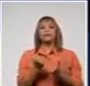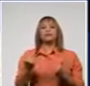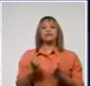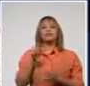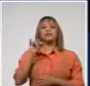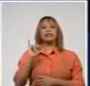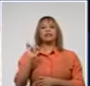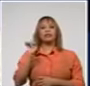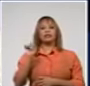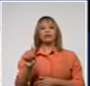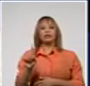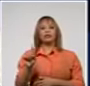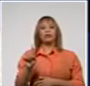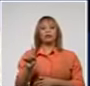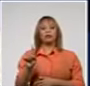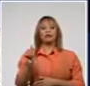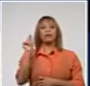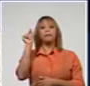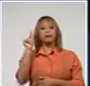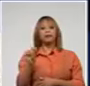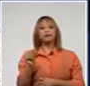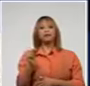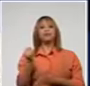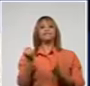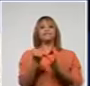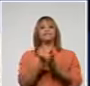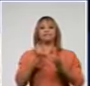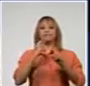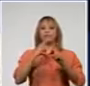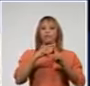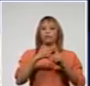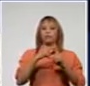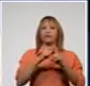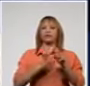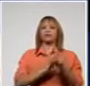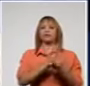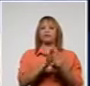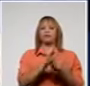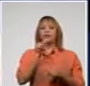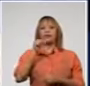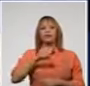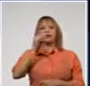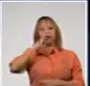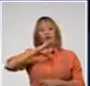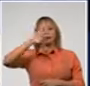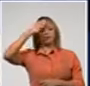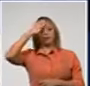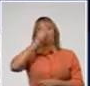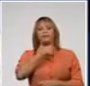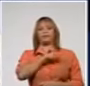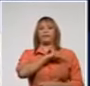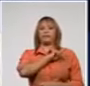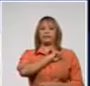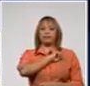61 personas con la COVID-19 en nuestro país en el día de ayer.